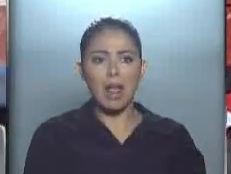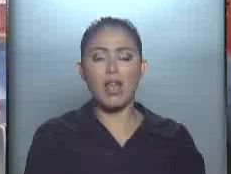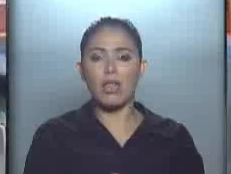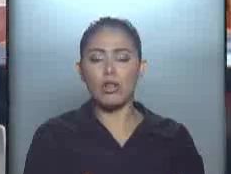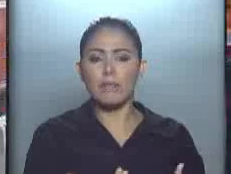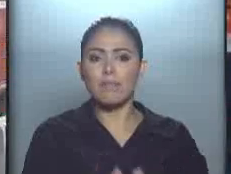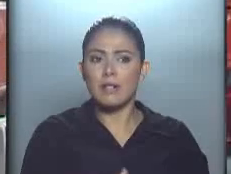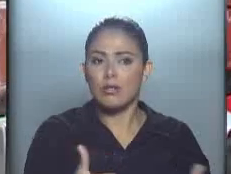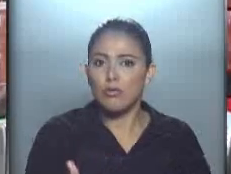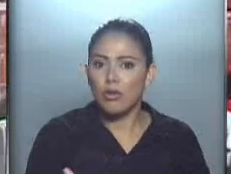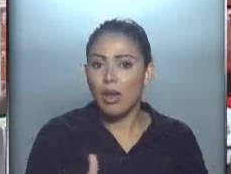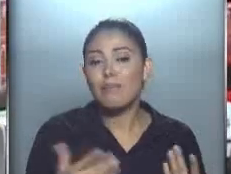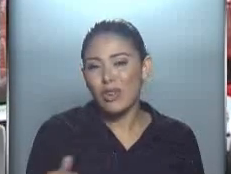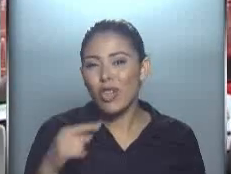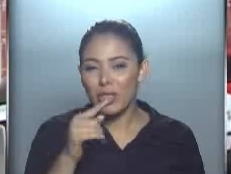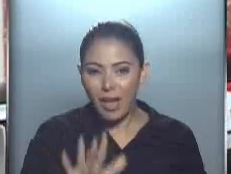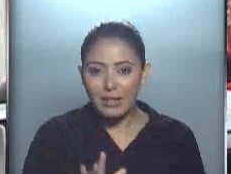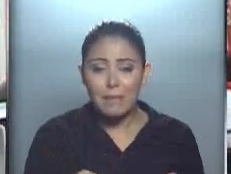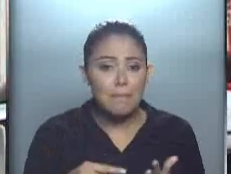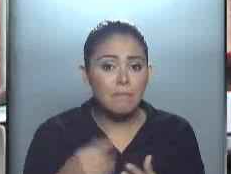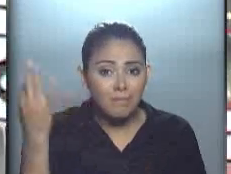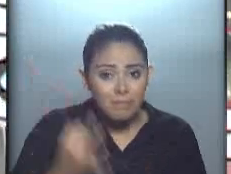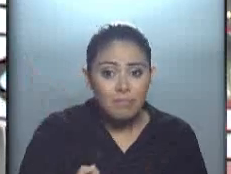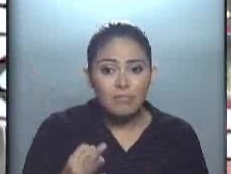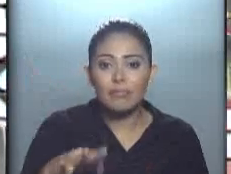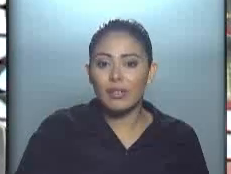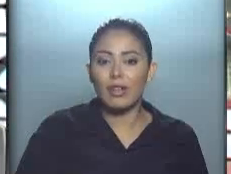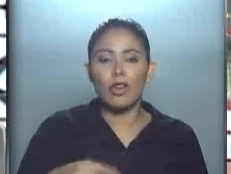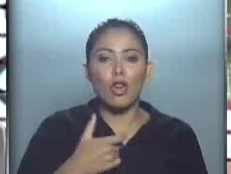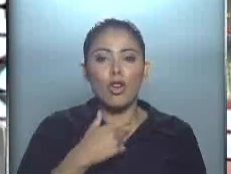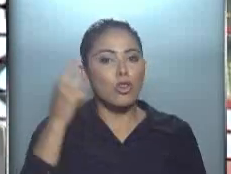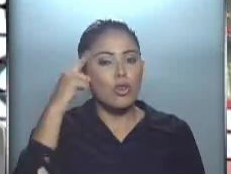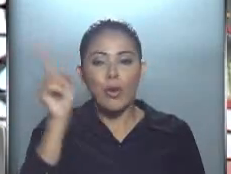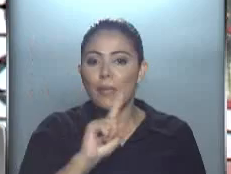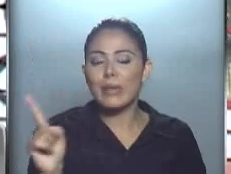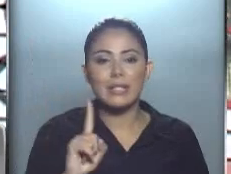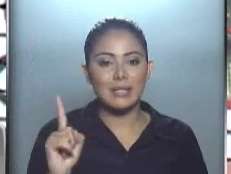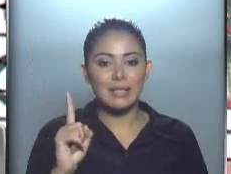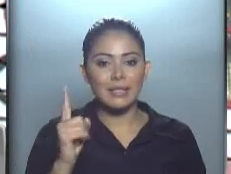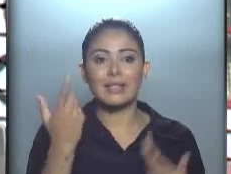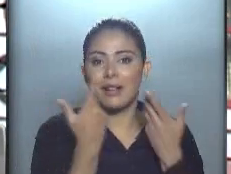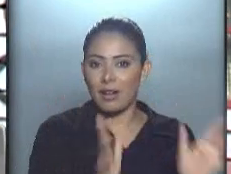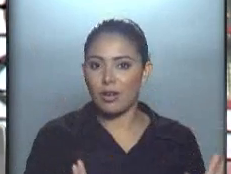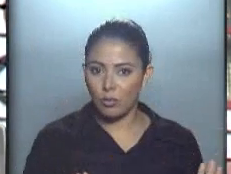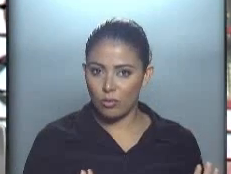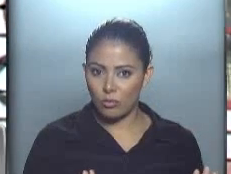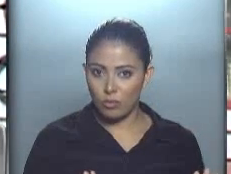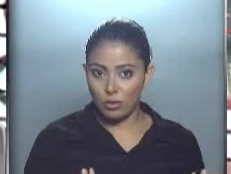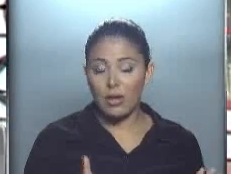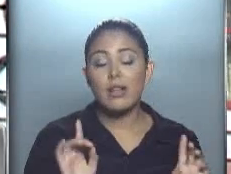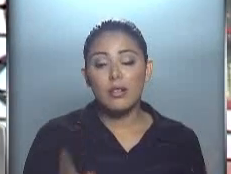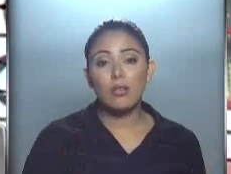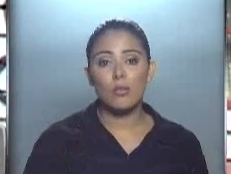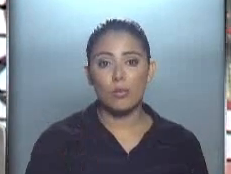que lo motivó a decirlo, pero que de ninguna manera estaba en su esencia que se llevara a cabo esta decisión. De todos